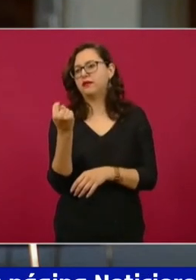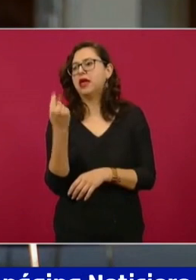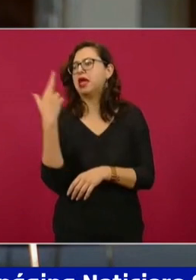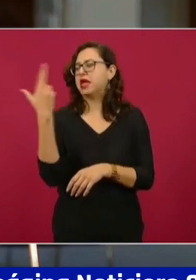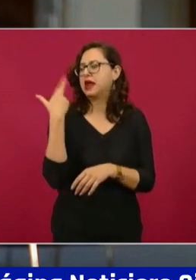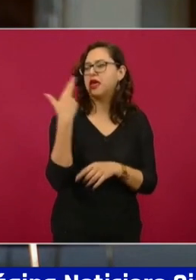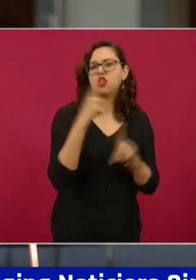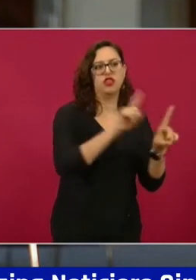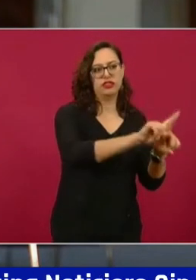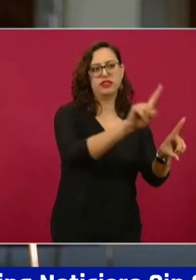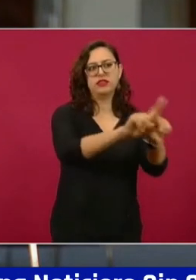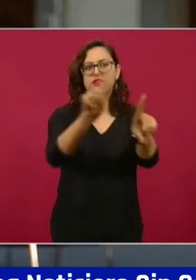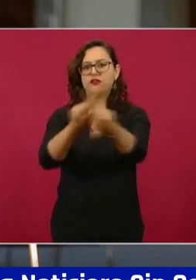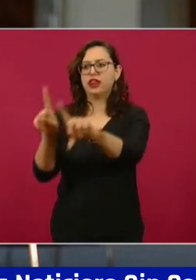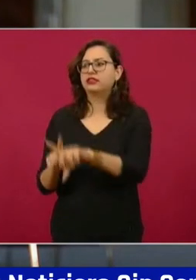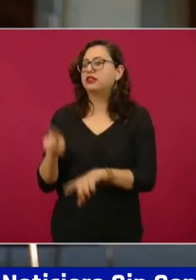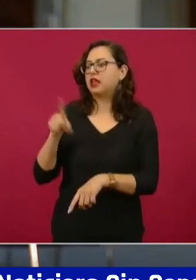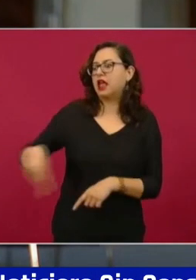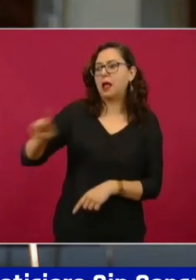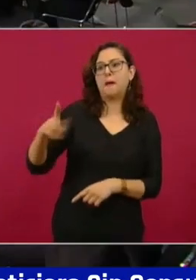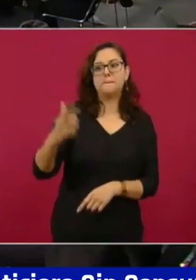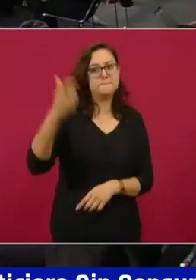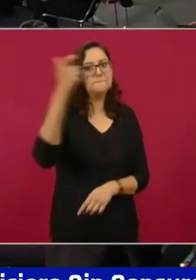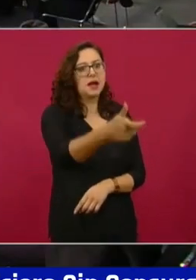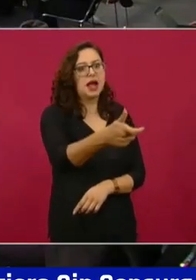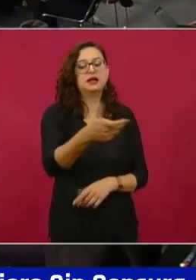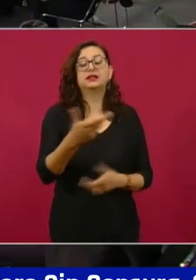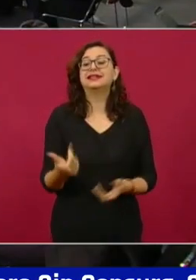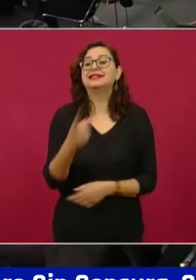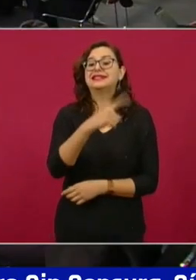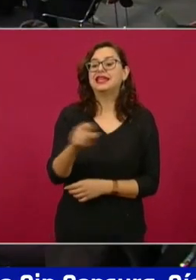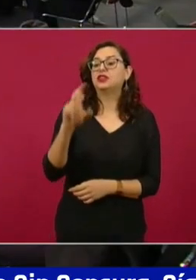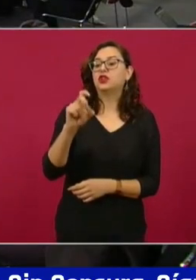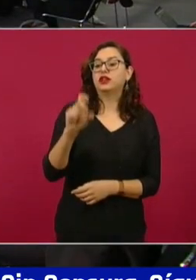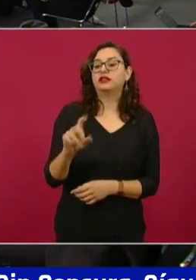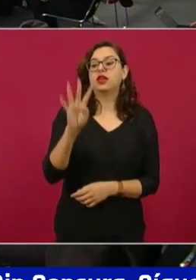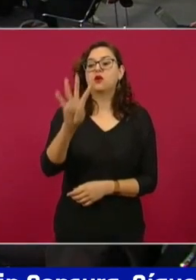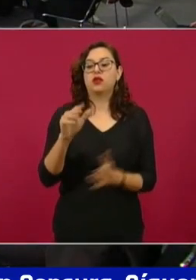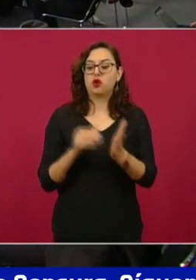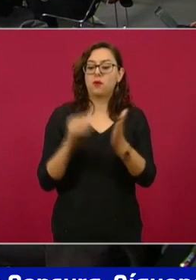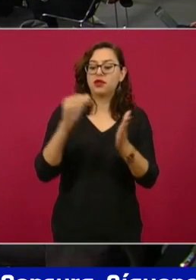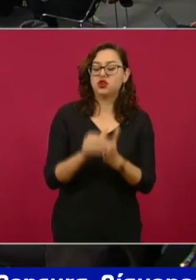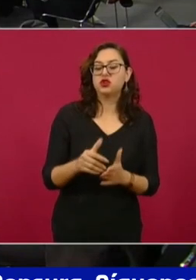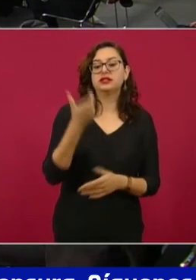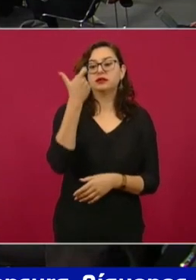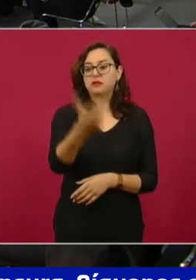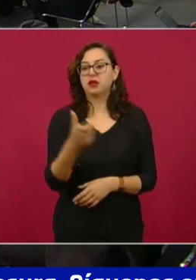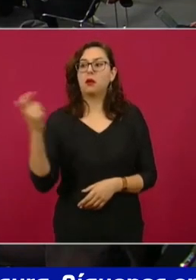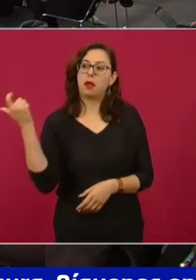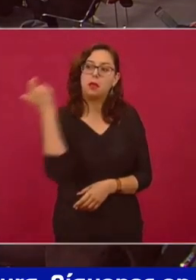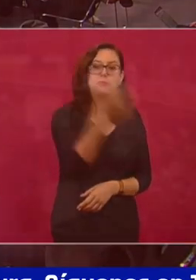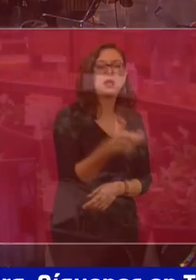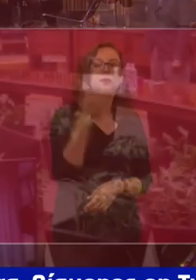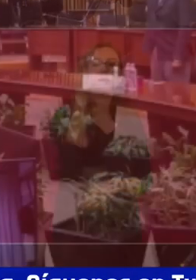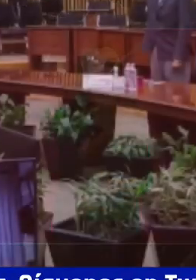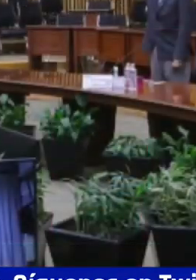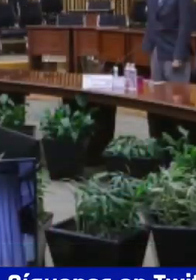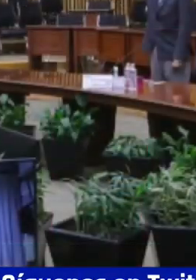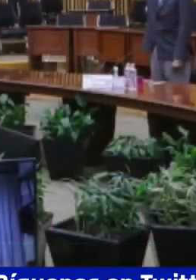qué no respetan la Constitución, quise decir, ¿no? Y los consejeros ganan más que el presidente,